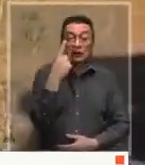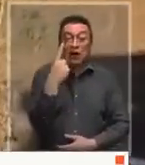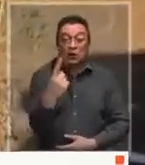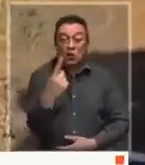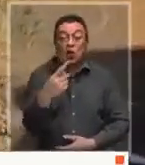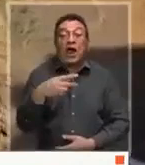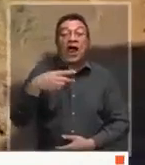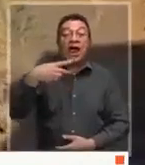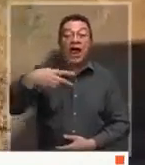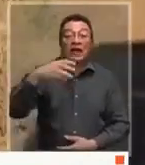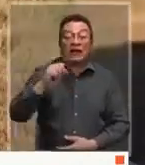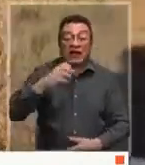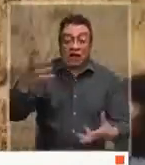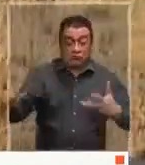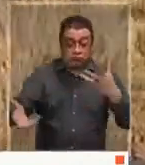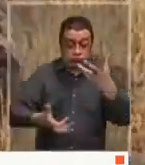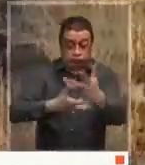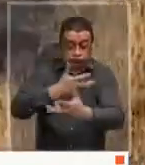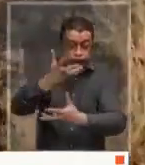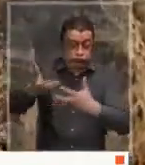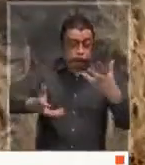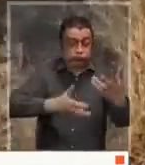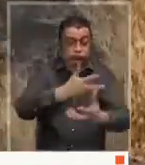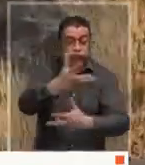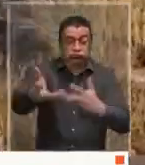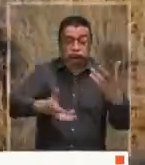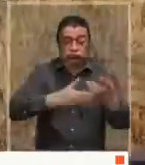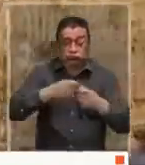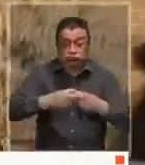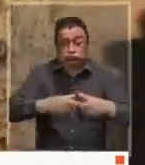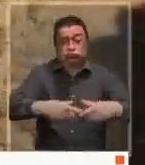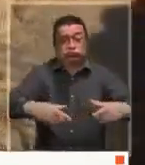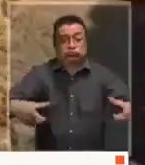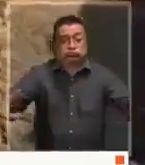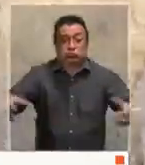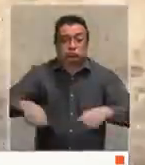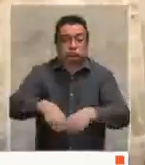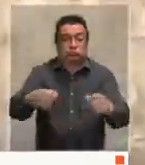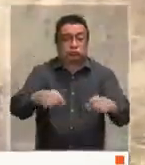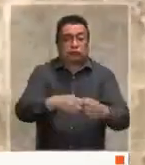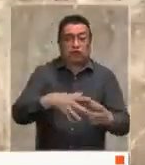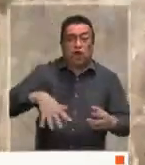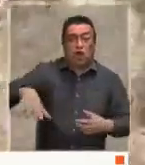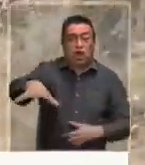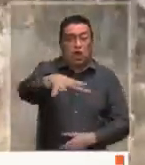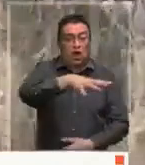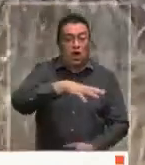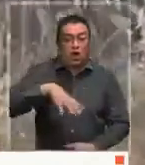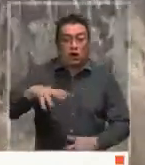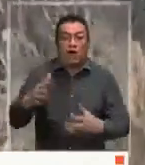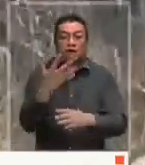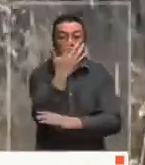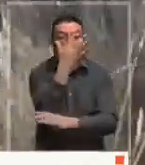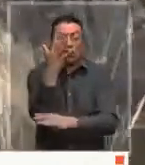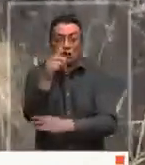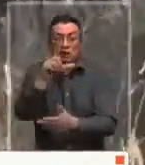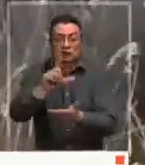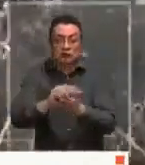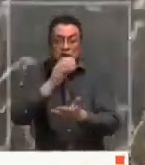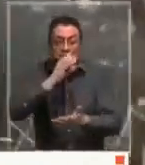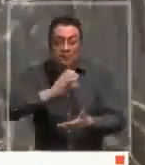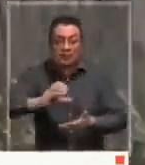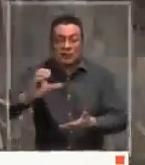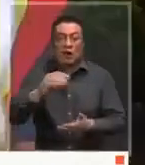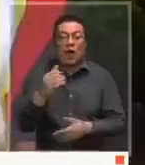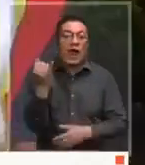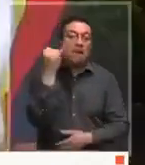fueron consumidas por completo debido a las voraces llamas que avanzaban destruyendo todo a su paso entre los bosques del sector rural en